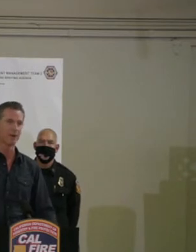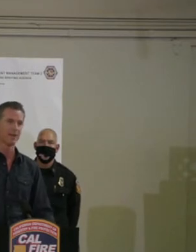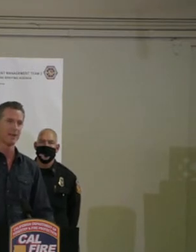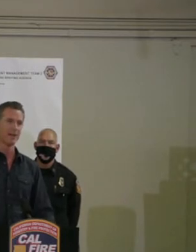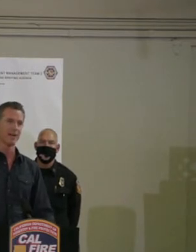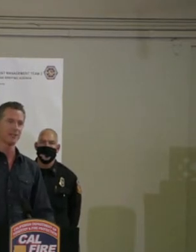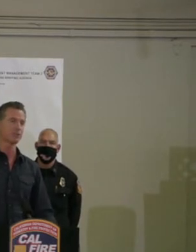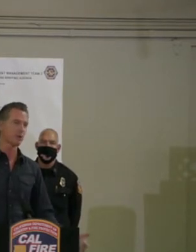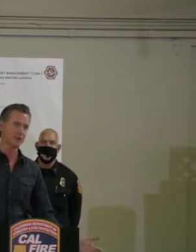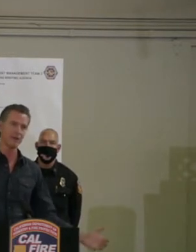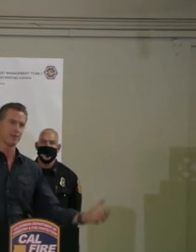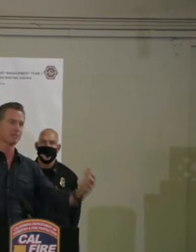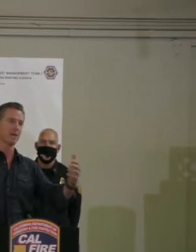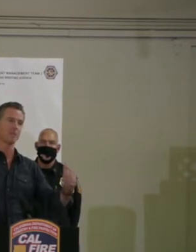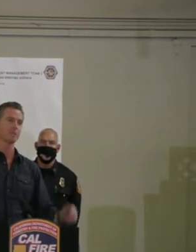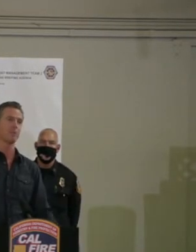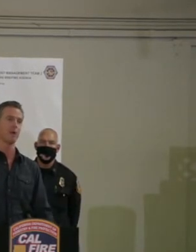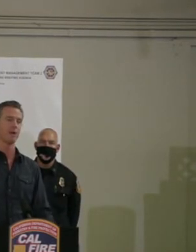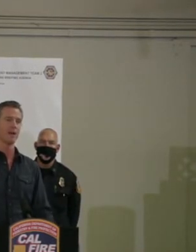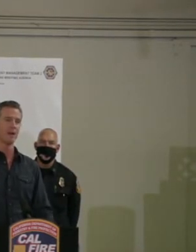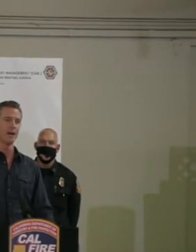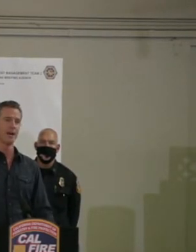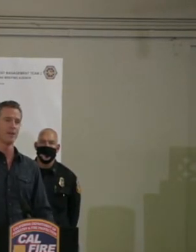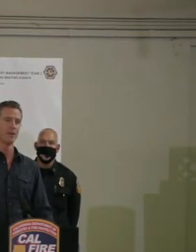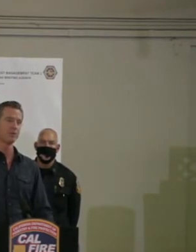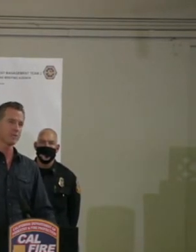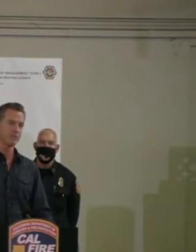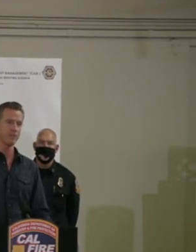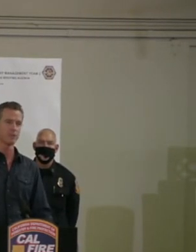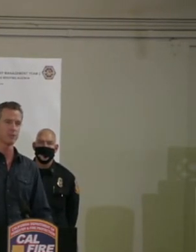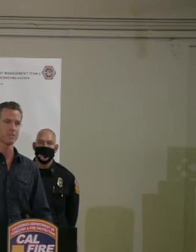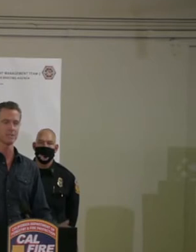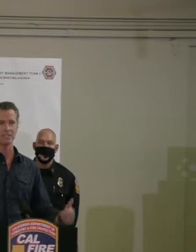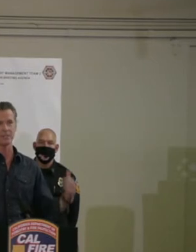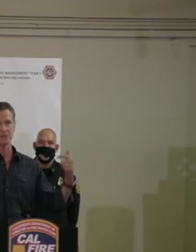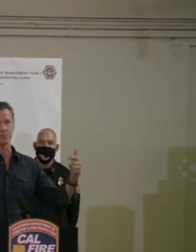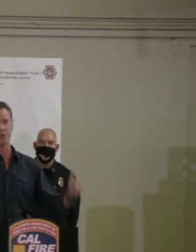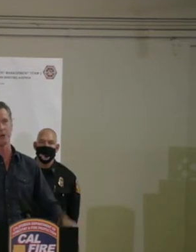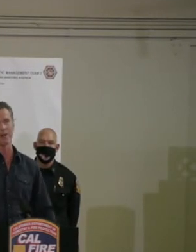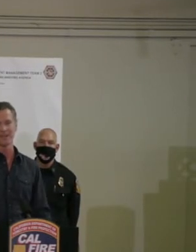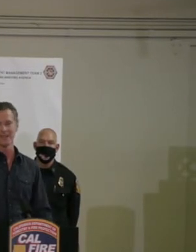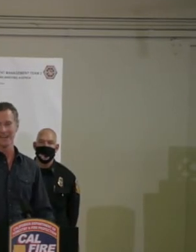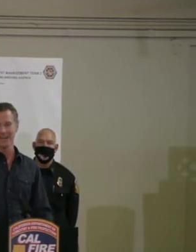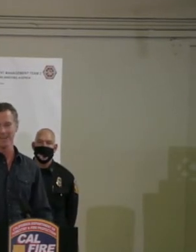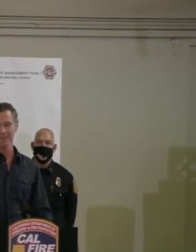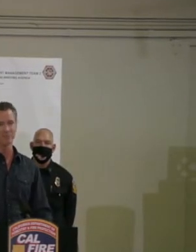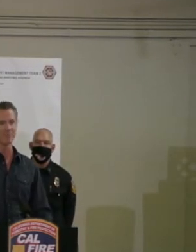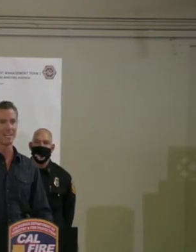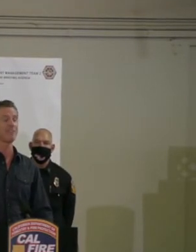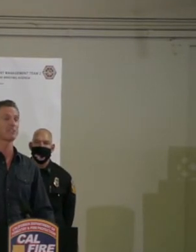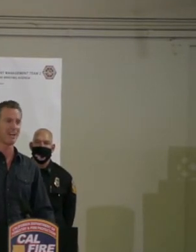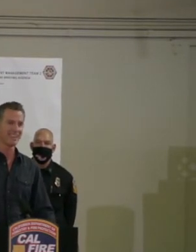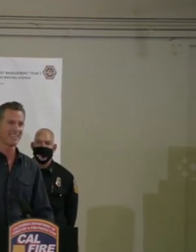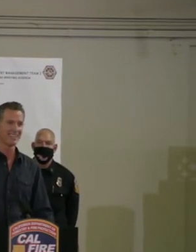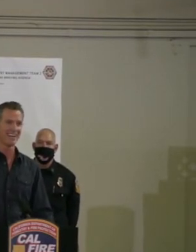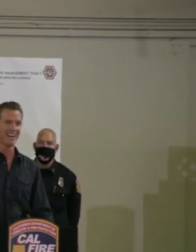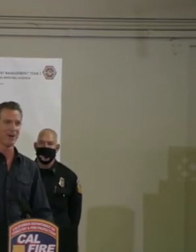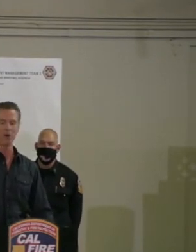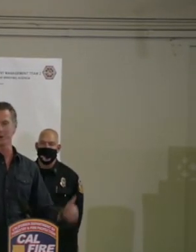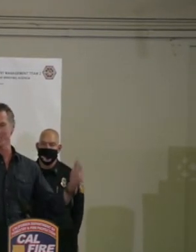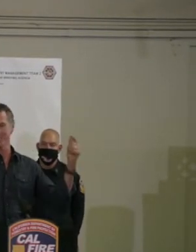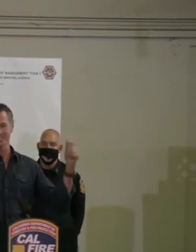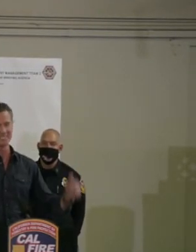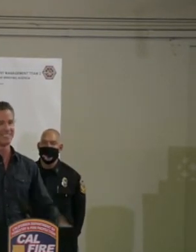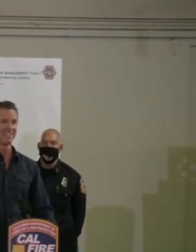todo tipo de apoyos y muchísima gente salió para dar ese apoyo necesario para esos individuos y siguiendo